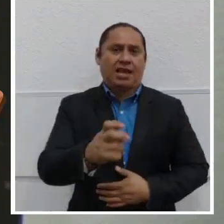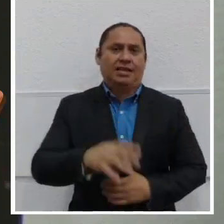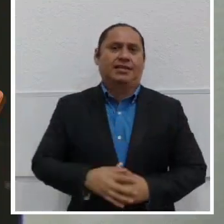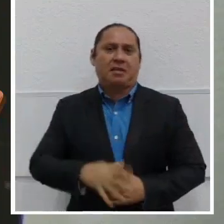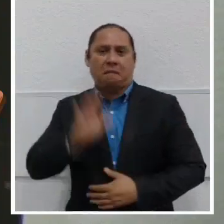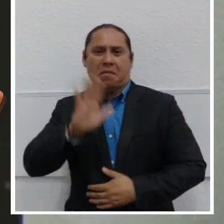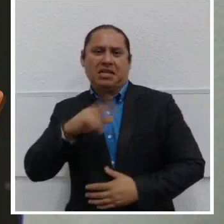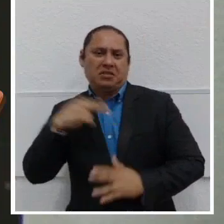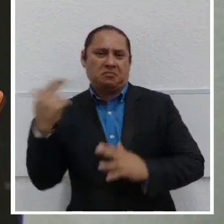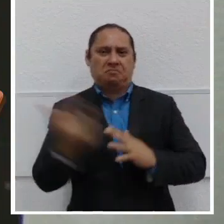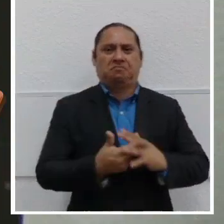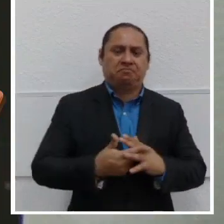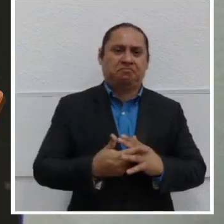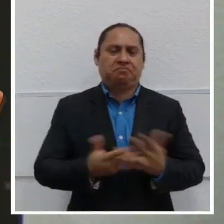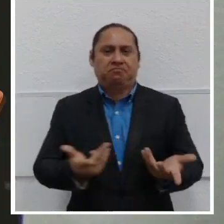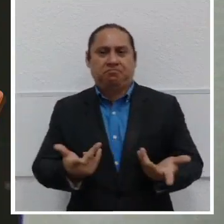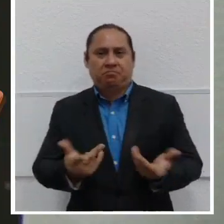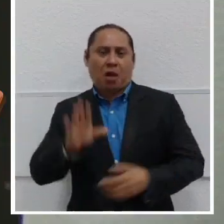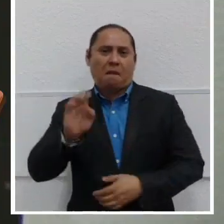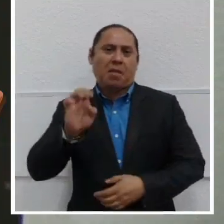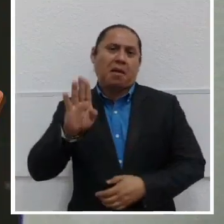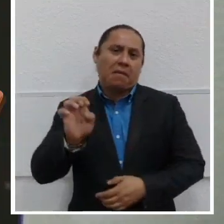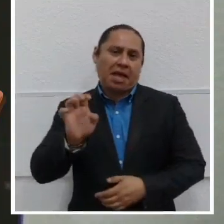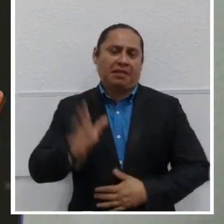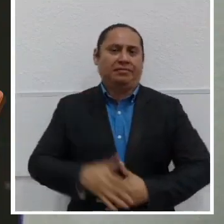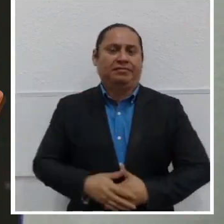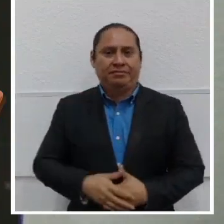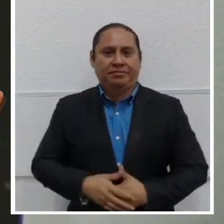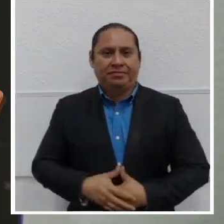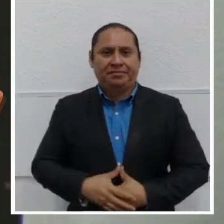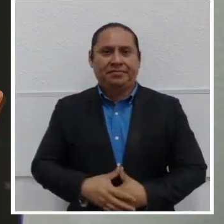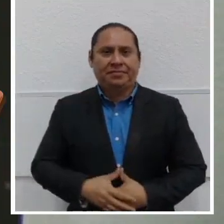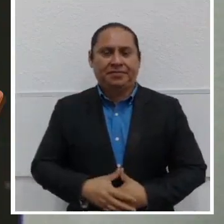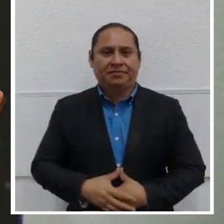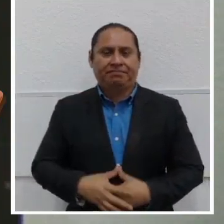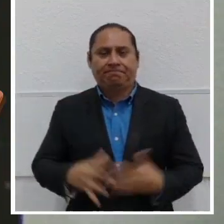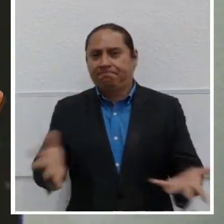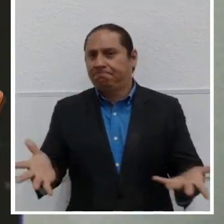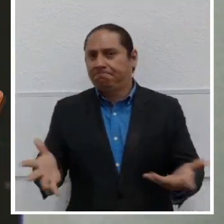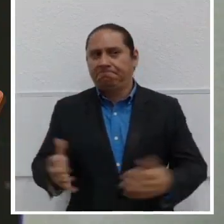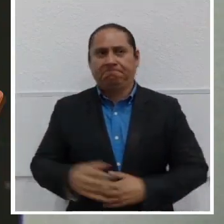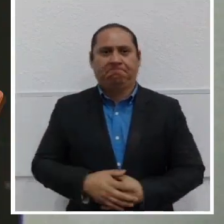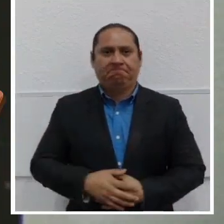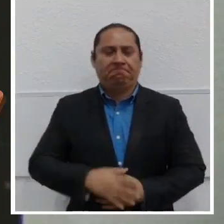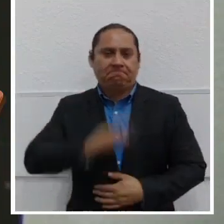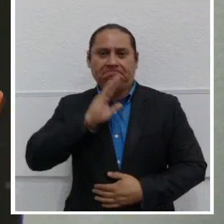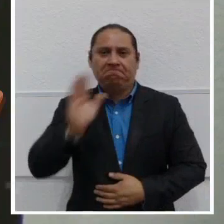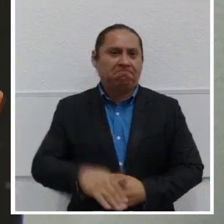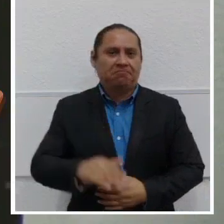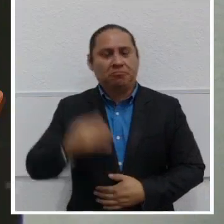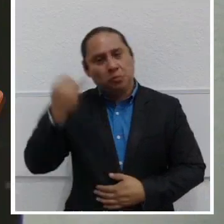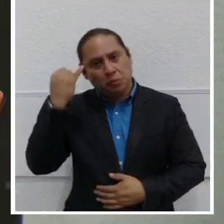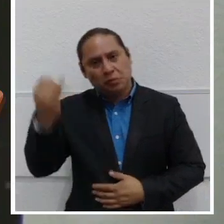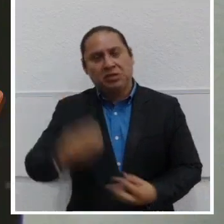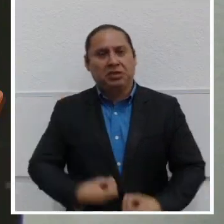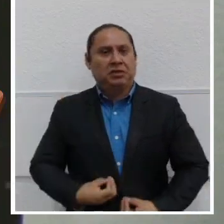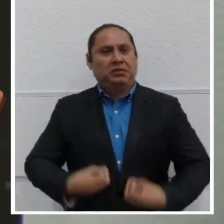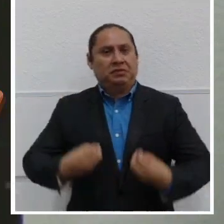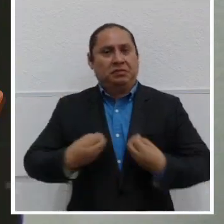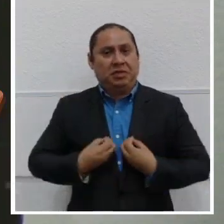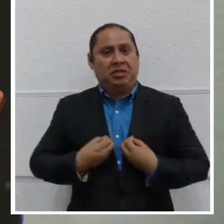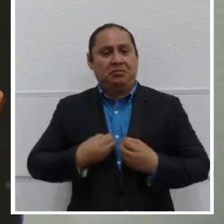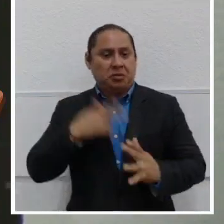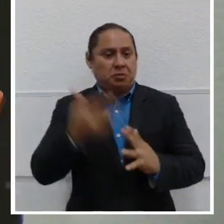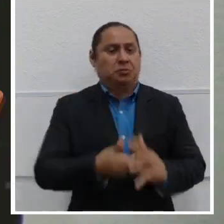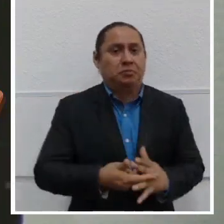cruel que acaba con la vida de un ser indefenso y marca para siempre la vida de quien lo